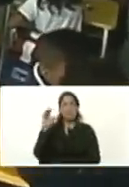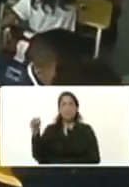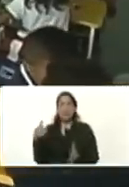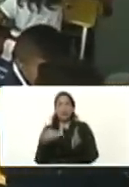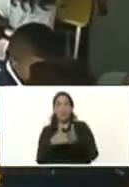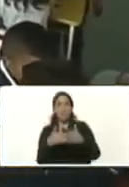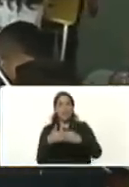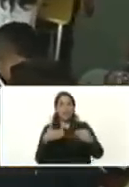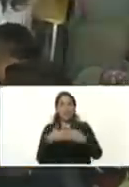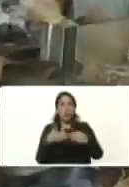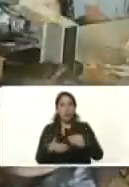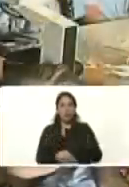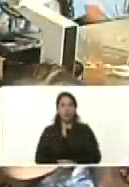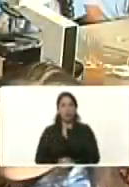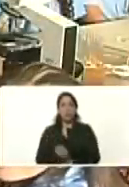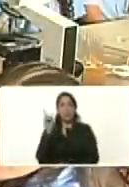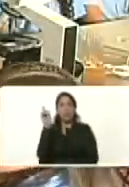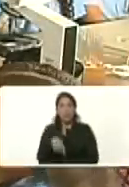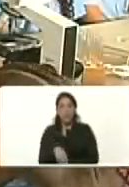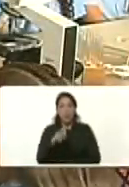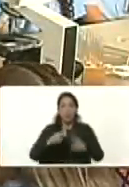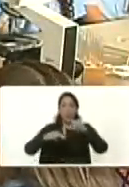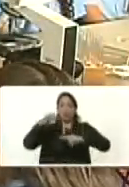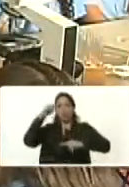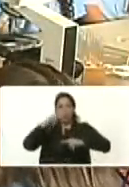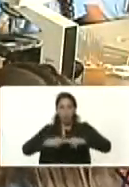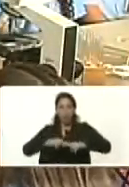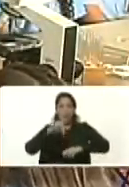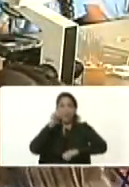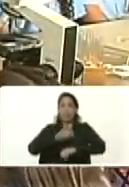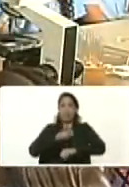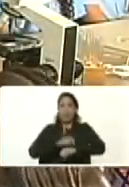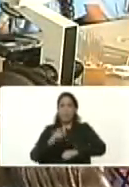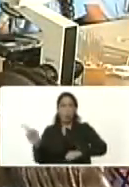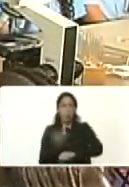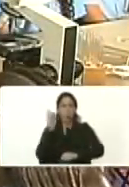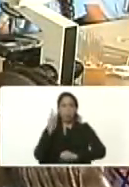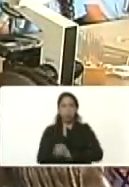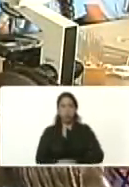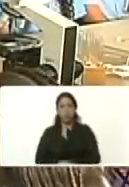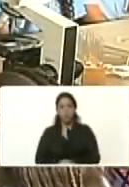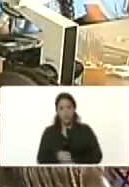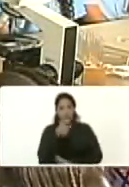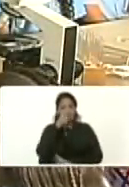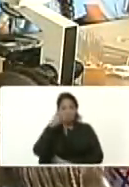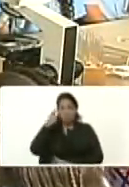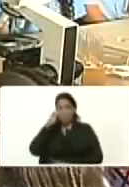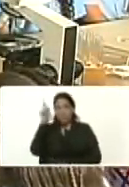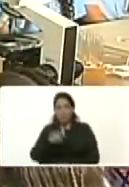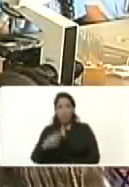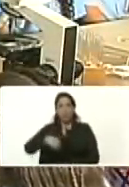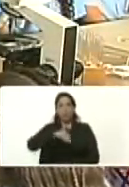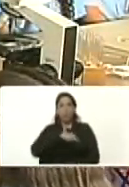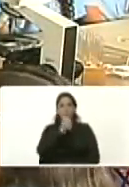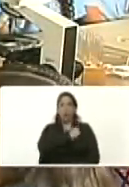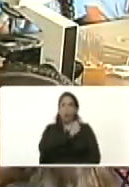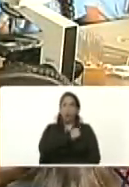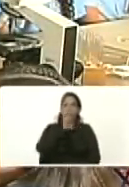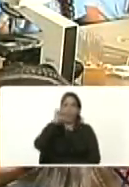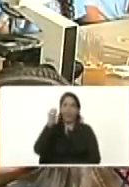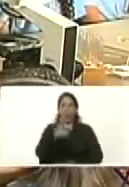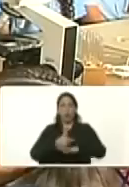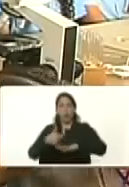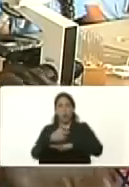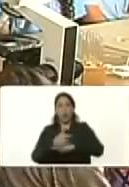dólares y además construida en tiempo récord y supervisado directamente por nuestro cámara gobernador héctor